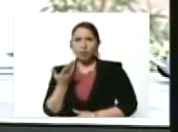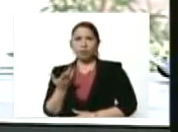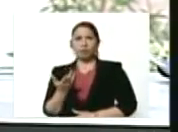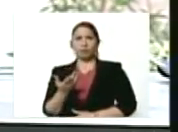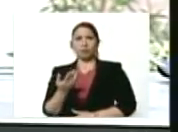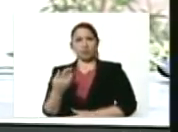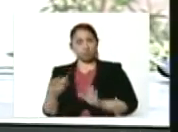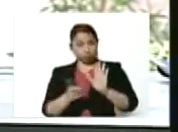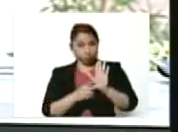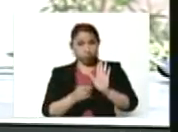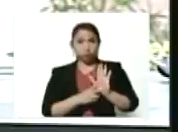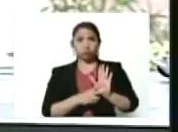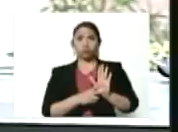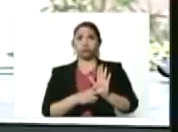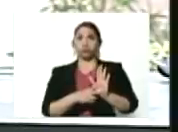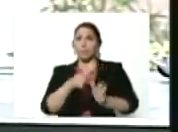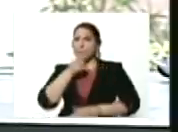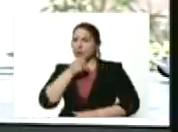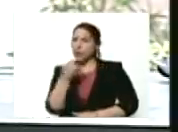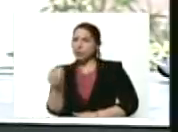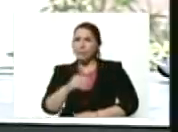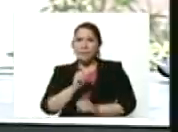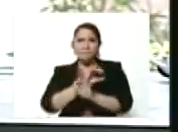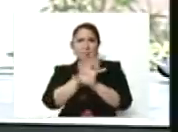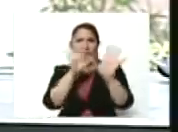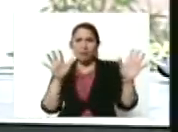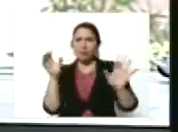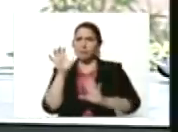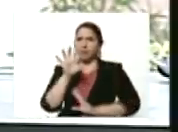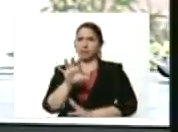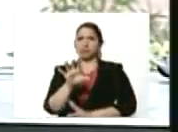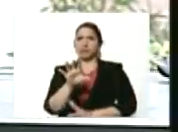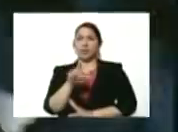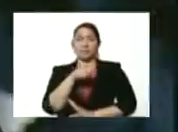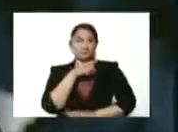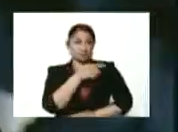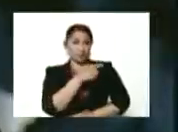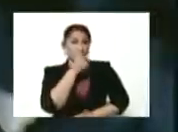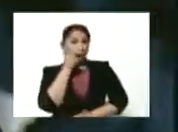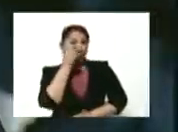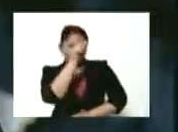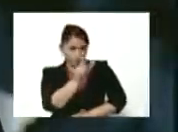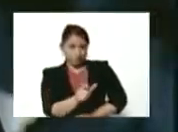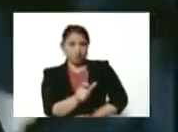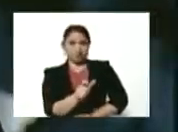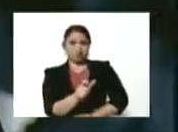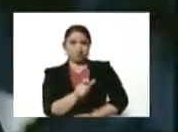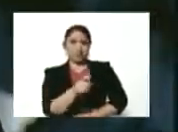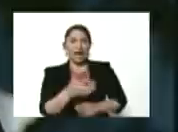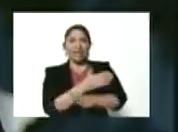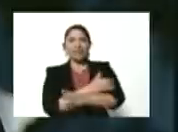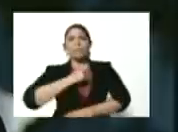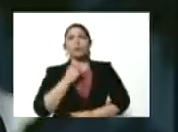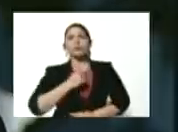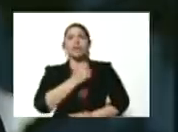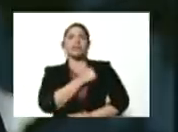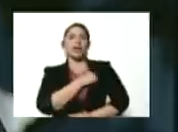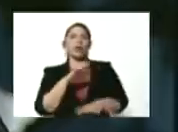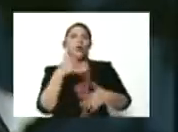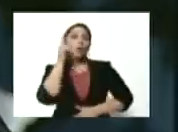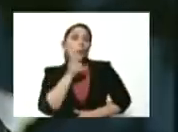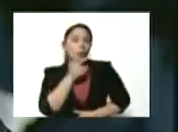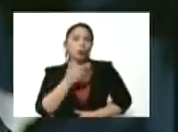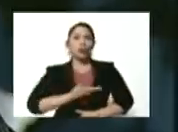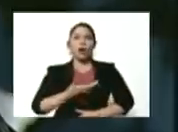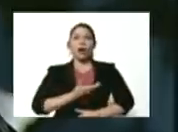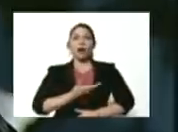verdaderamente uno de los periodistas más brillantes del país. Este Mavares era policía de Chacao, cuando Leopoldo López era